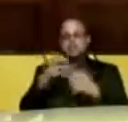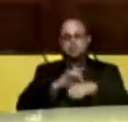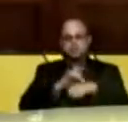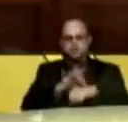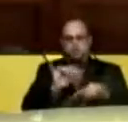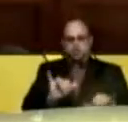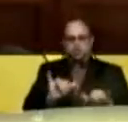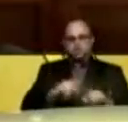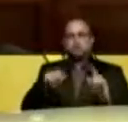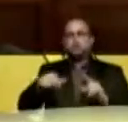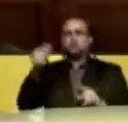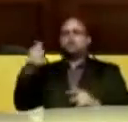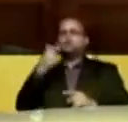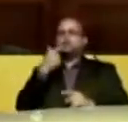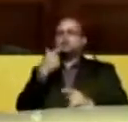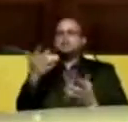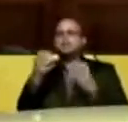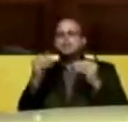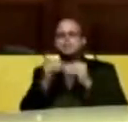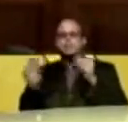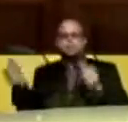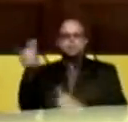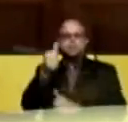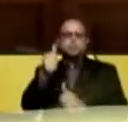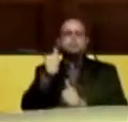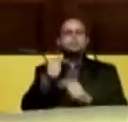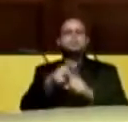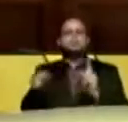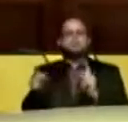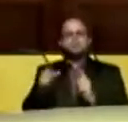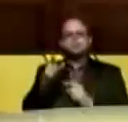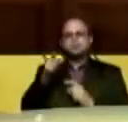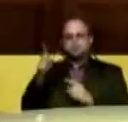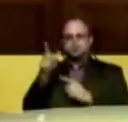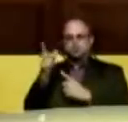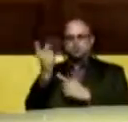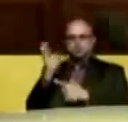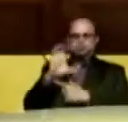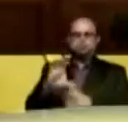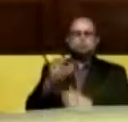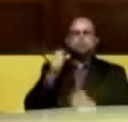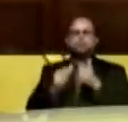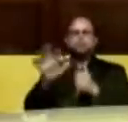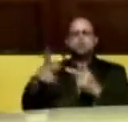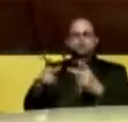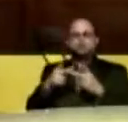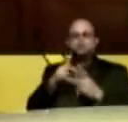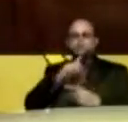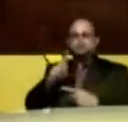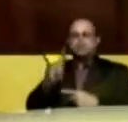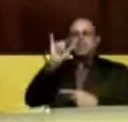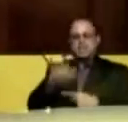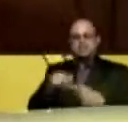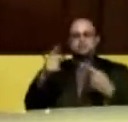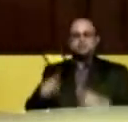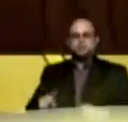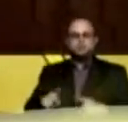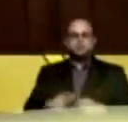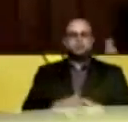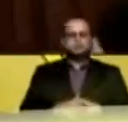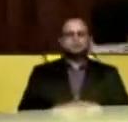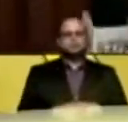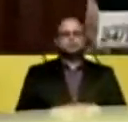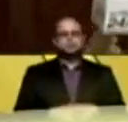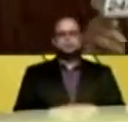dicen que quieren la soberanía y esto lo va a obligar a decidir cuál de las dos es su postura real y eso lo que nos está pasando finalmente gobernadora le